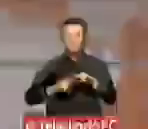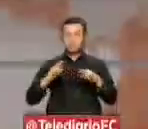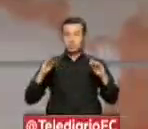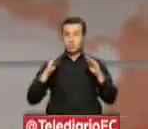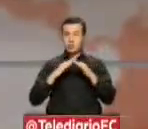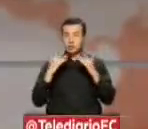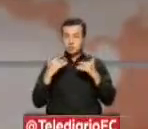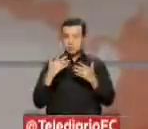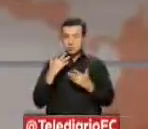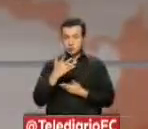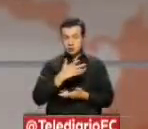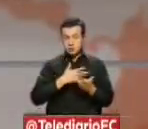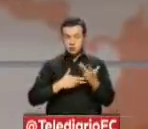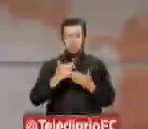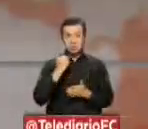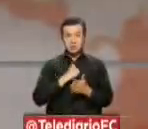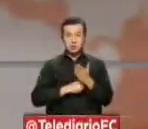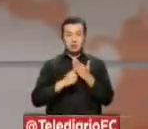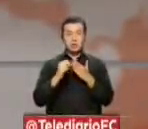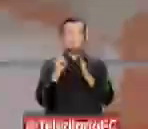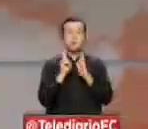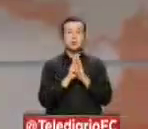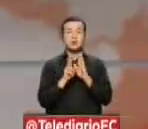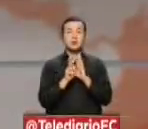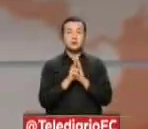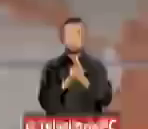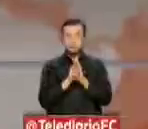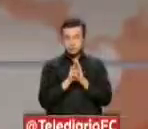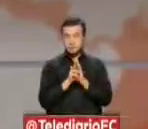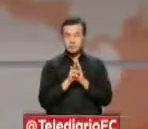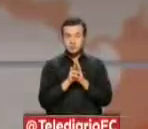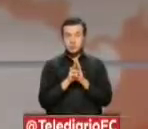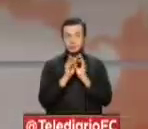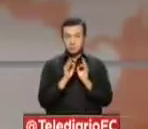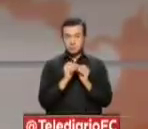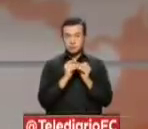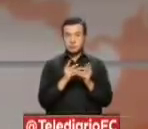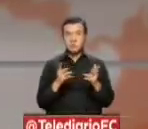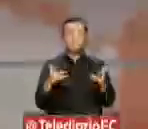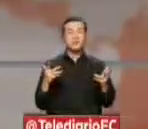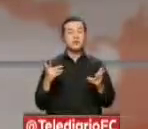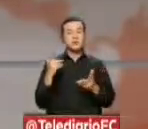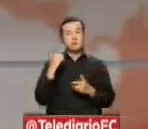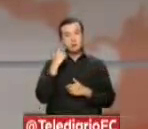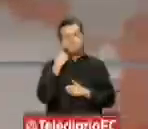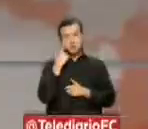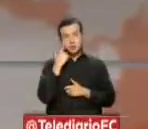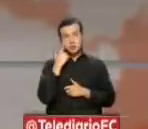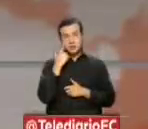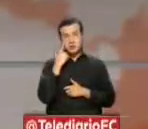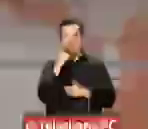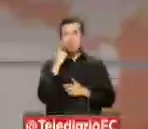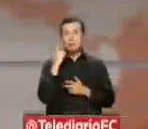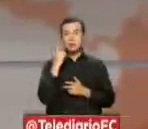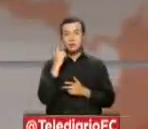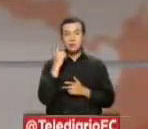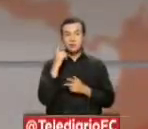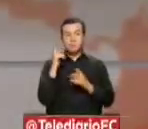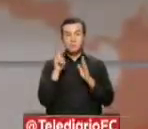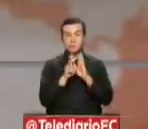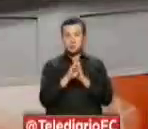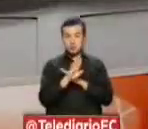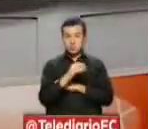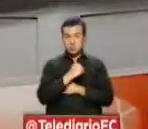hemos hecho acercamientos ya con el Ministerio de Vivienda para poder hacer posible que se considere a las cooperativas de vivienda que tienen